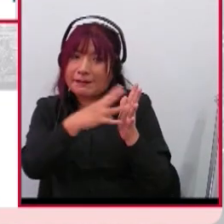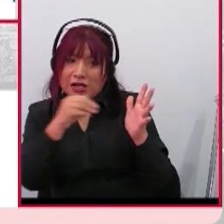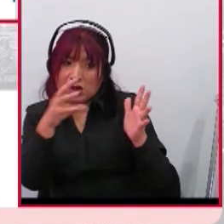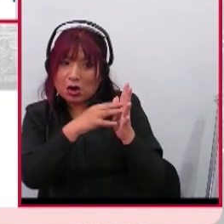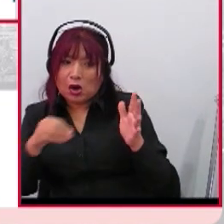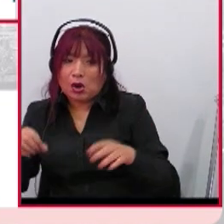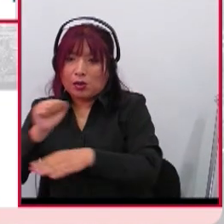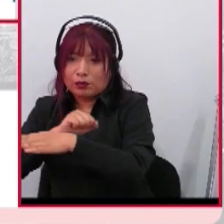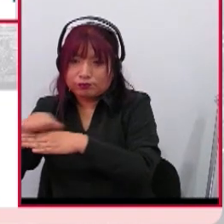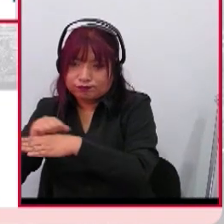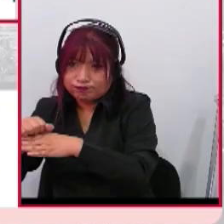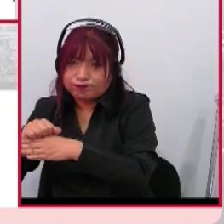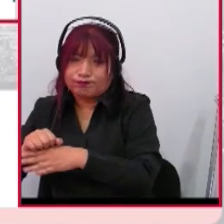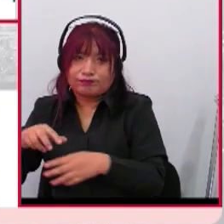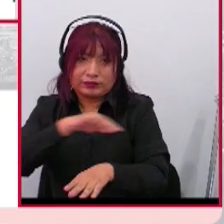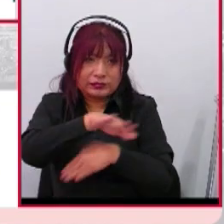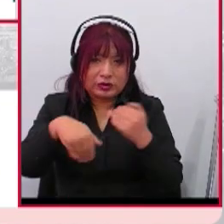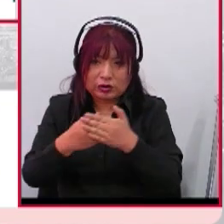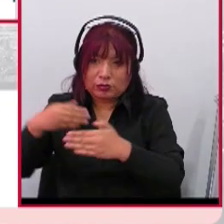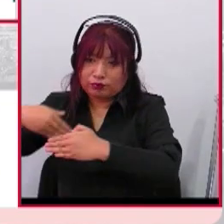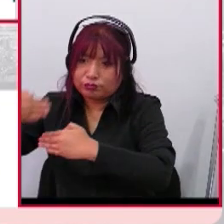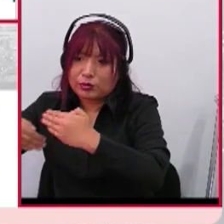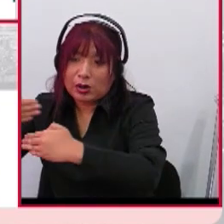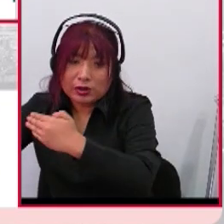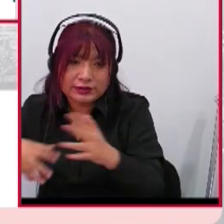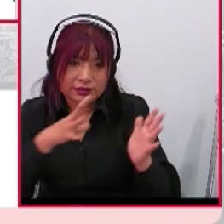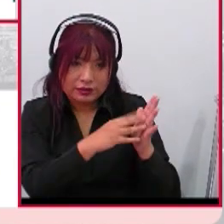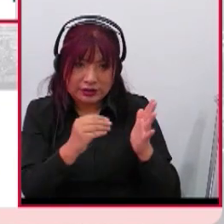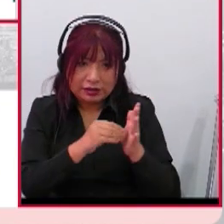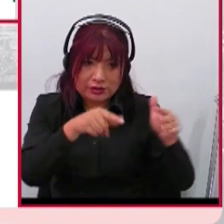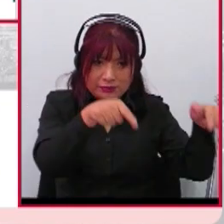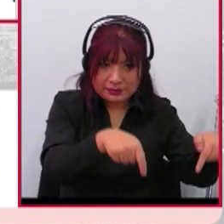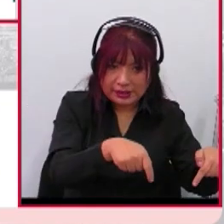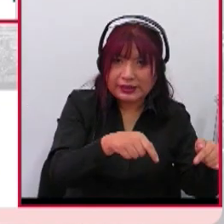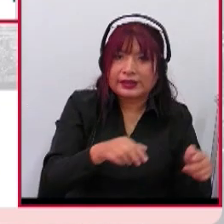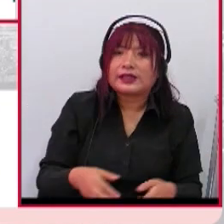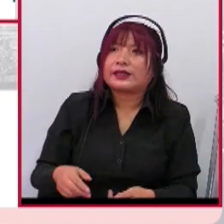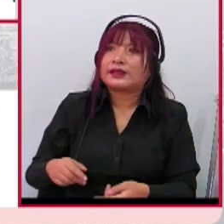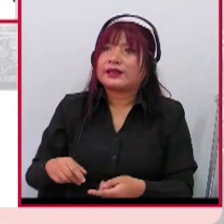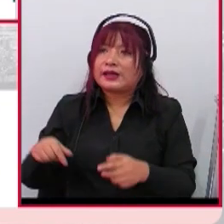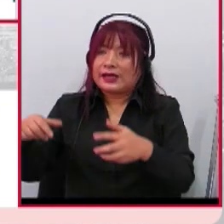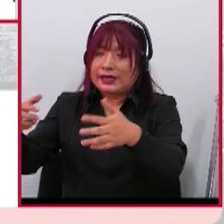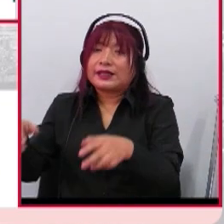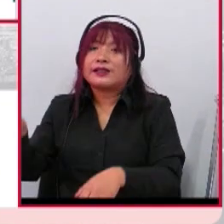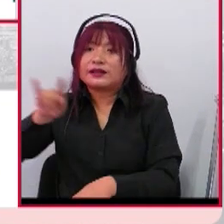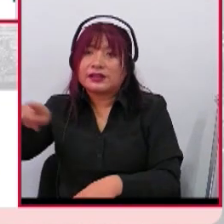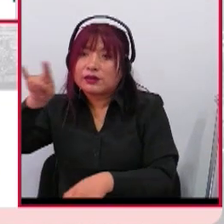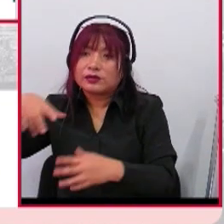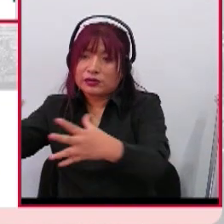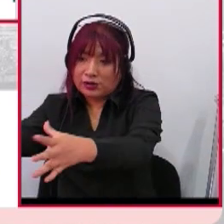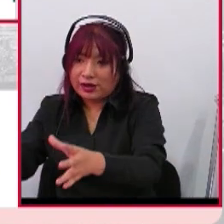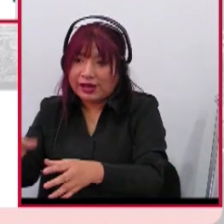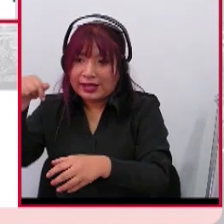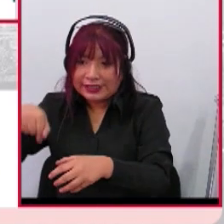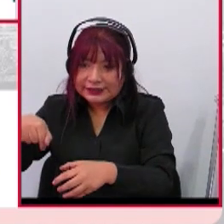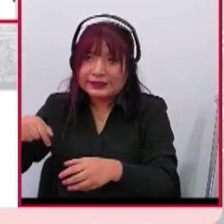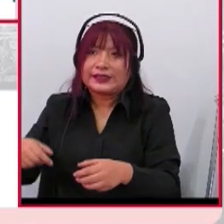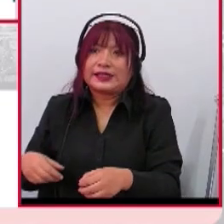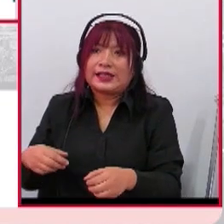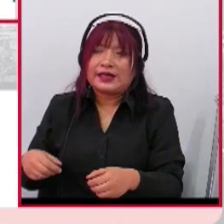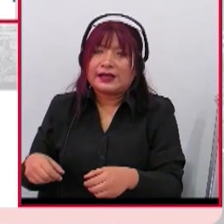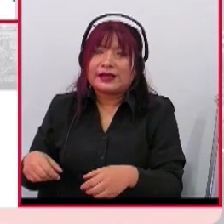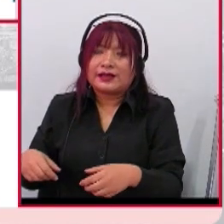donde se mezcló la experiencia operativa con los modeladores, con los que simulan. Y salió el gemelo